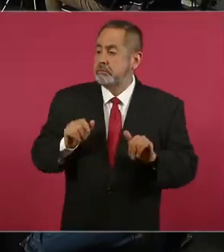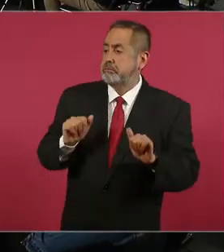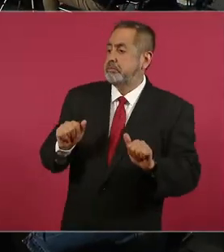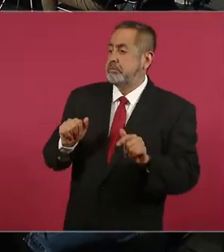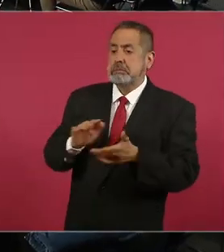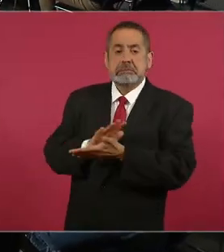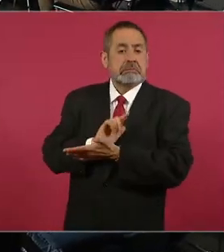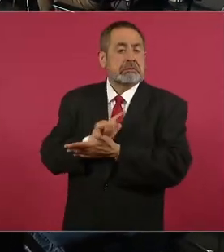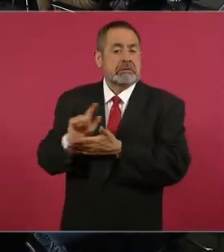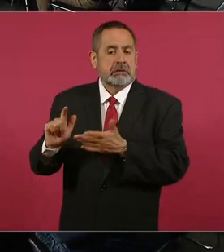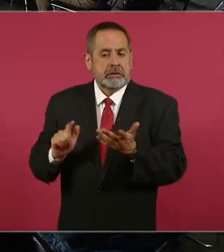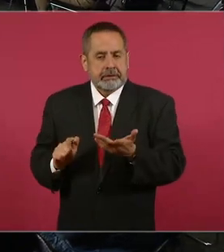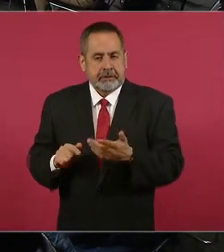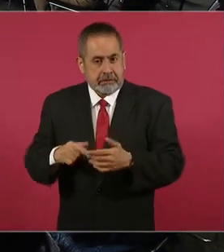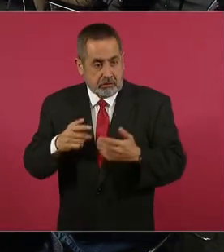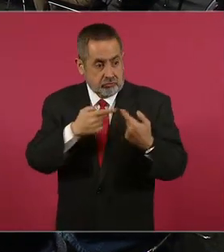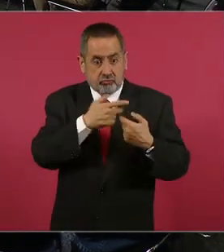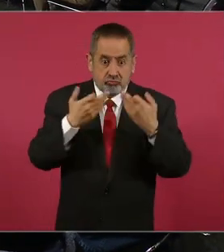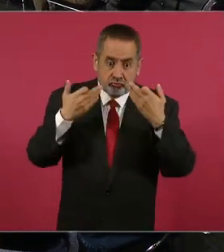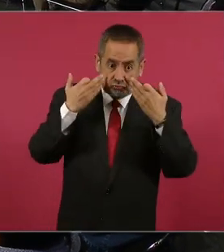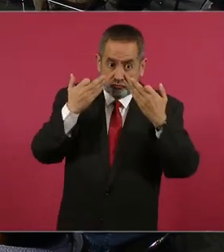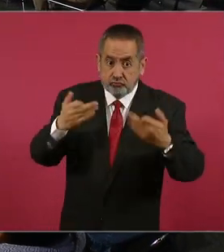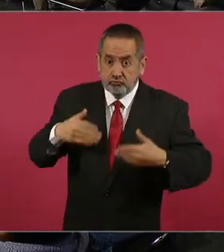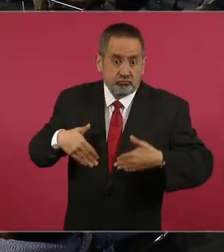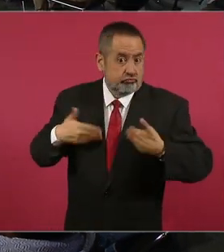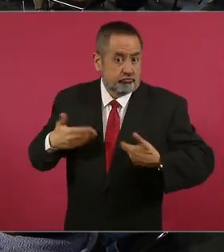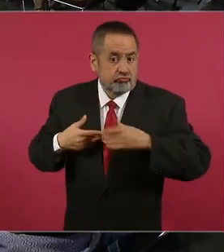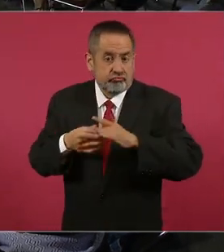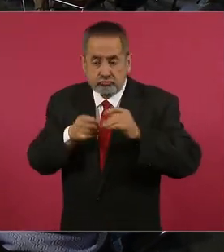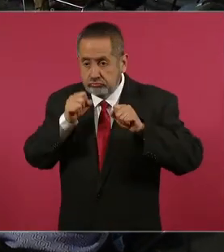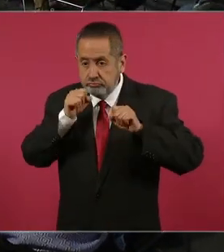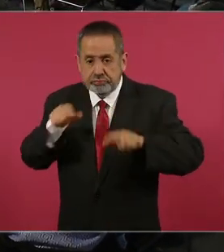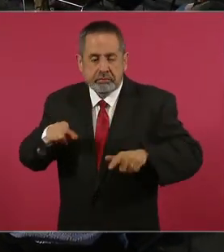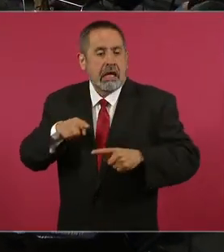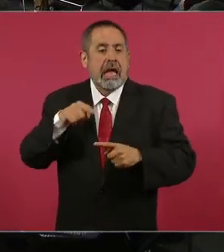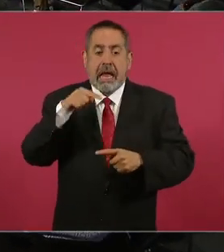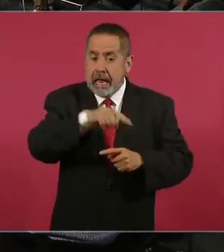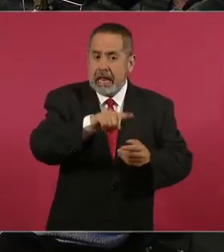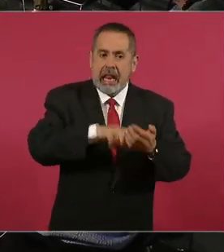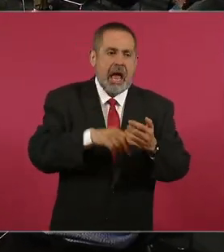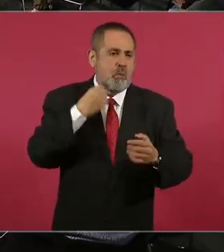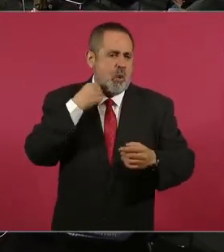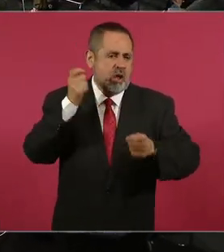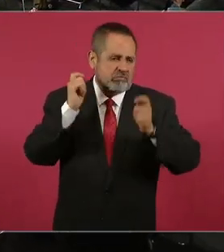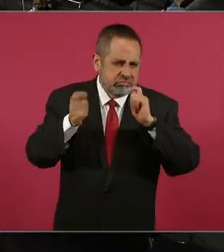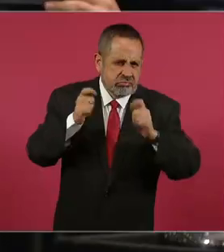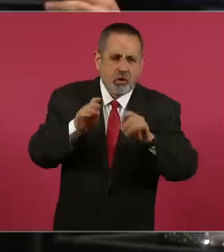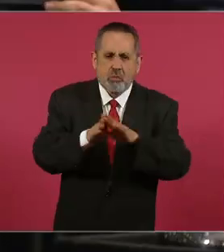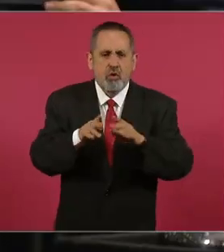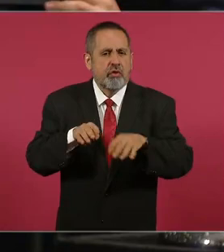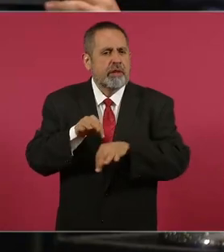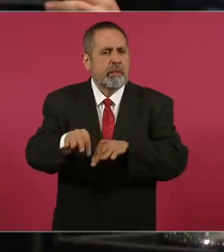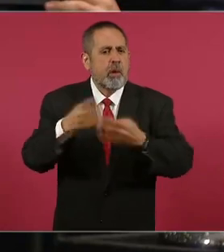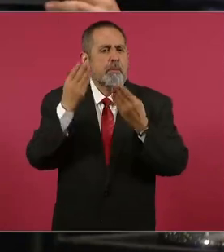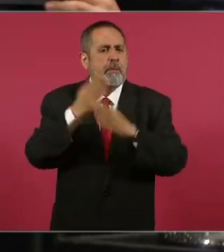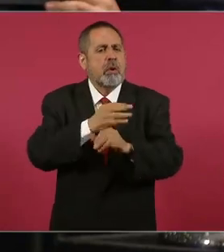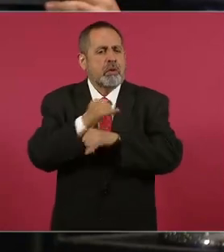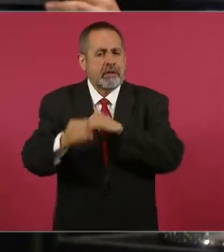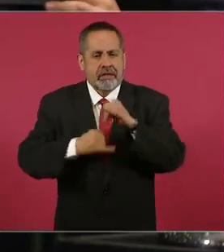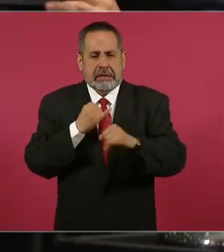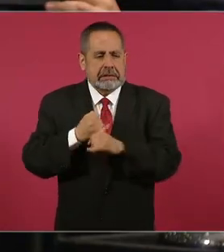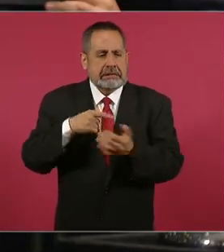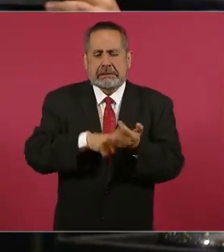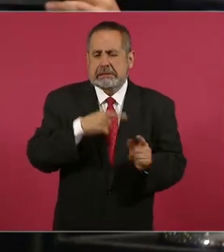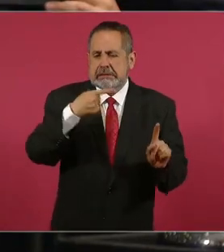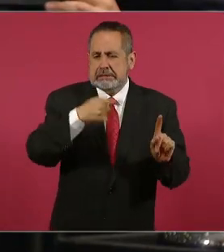en algunas de las declaraciones de este informante es que él, bueno, como abogado especializado en cobros internacionales, en realidad era, como